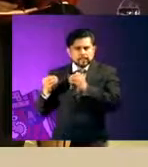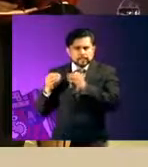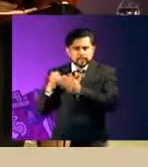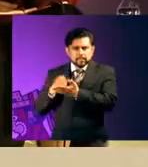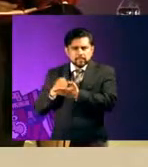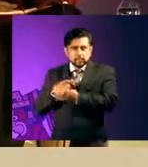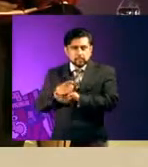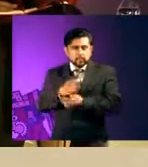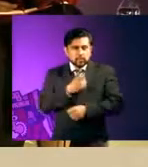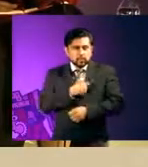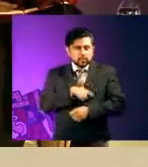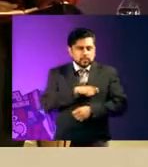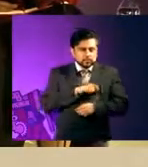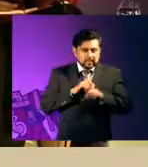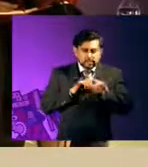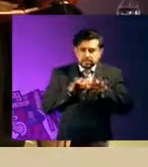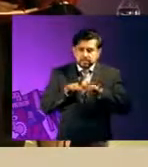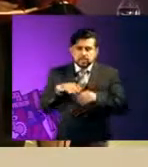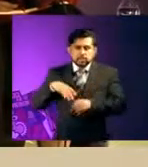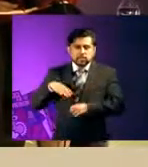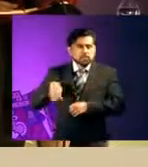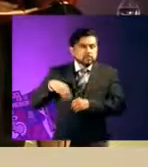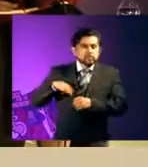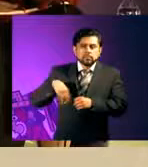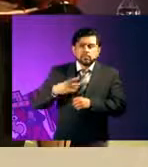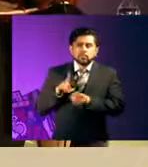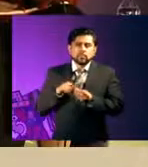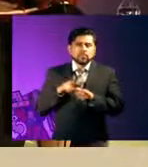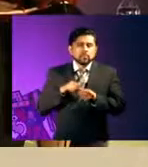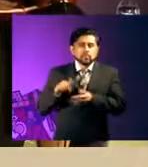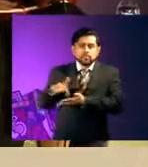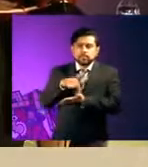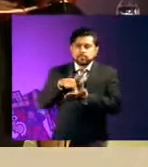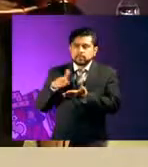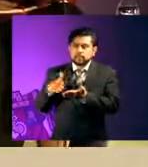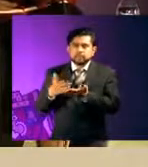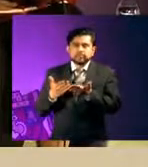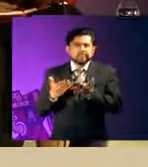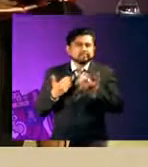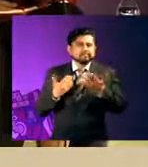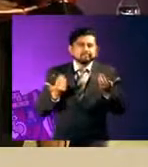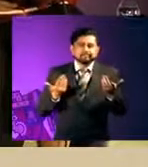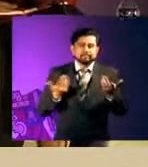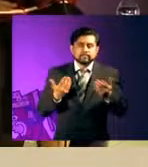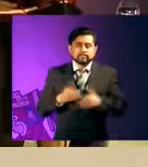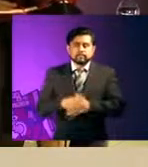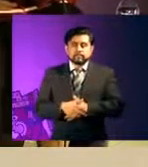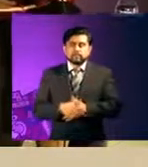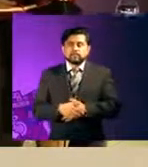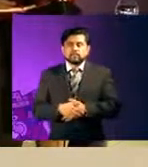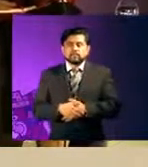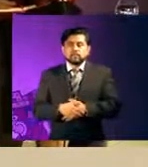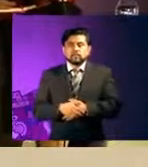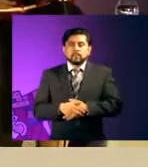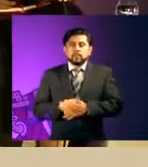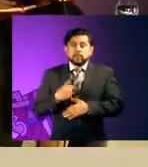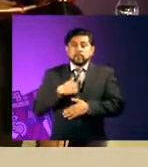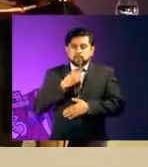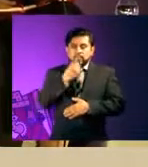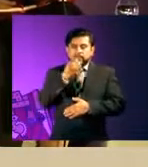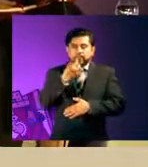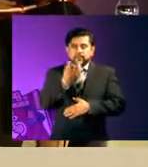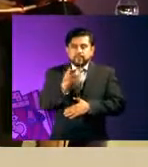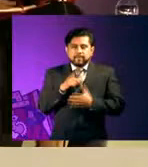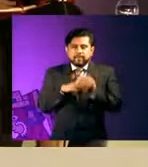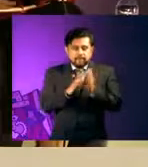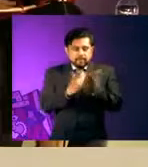hasta principios del siglo 18 y que nunca encontrar y el origen que el yo lo cuenta en el primer